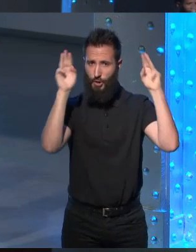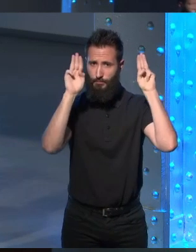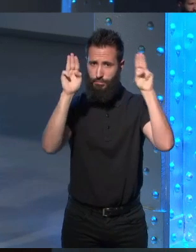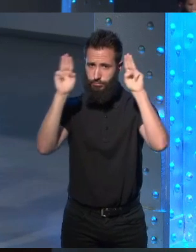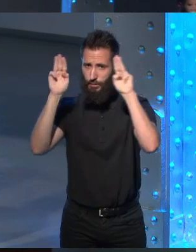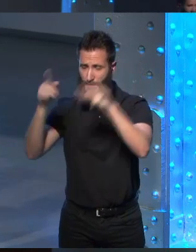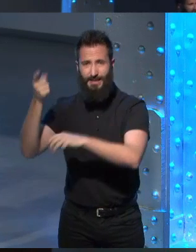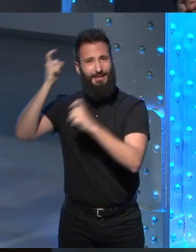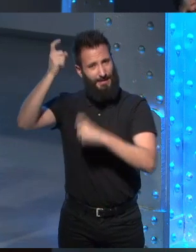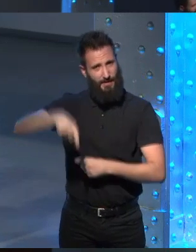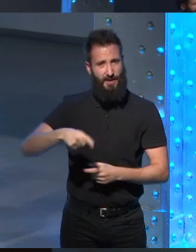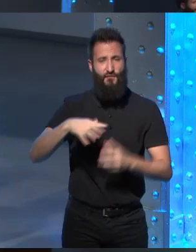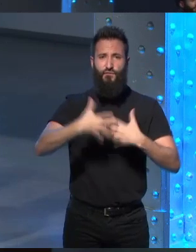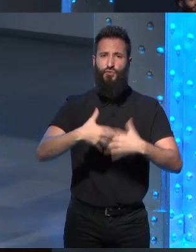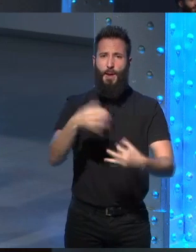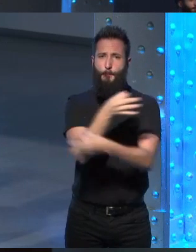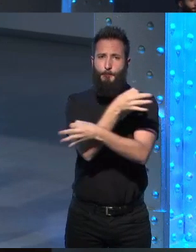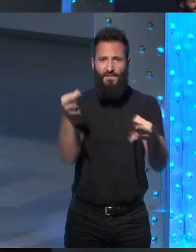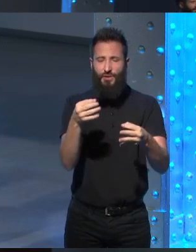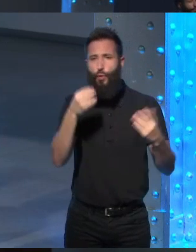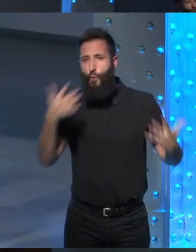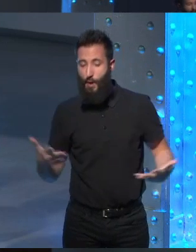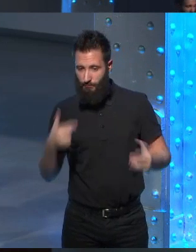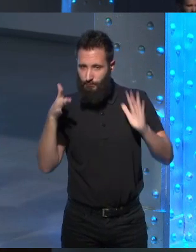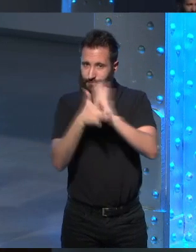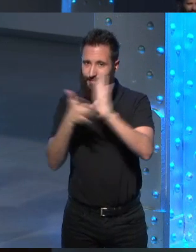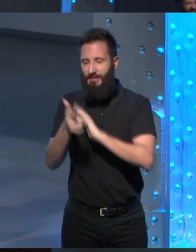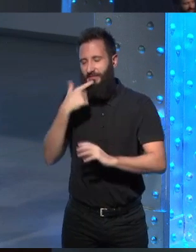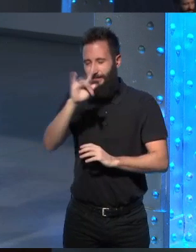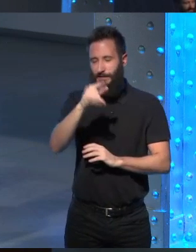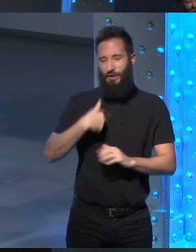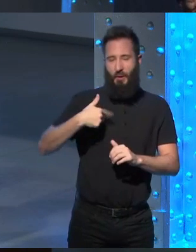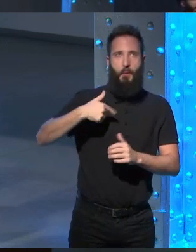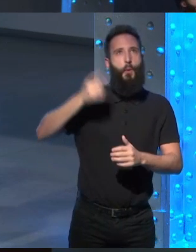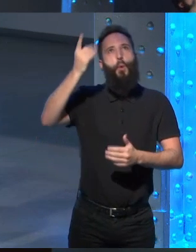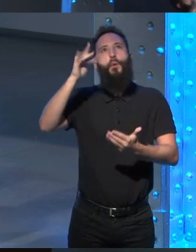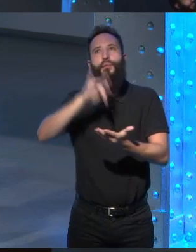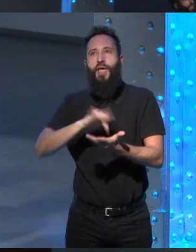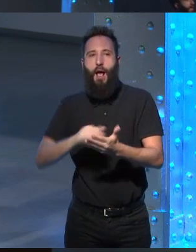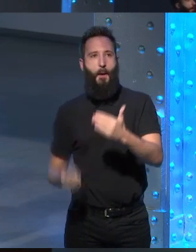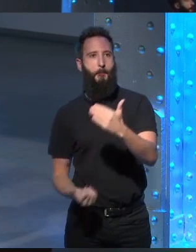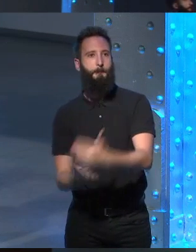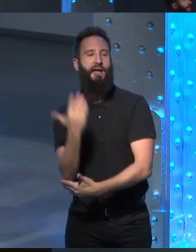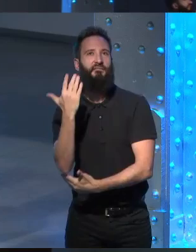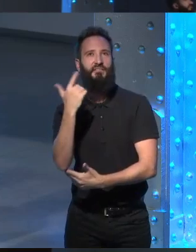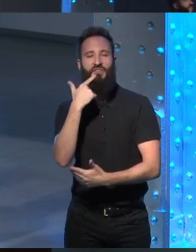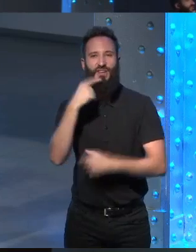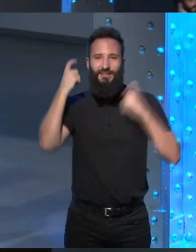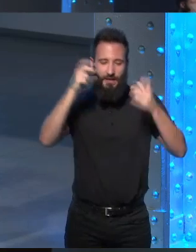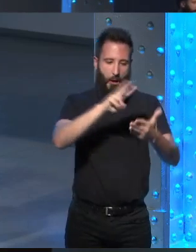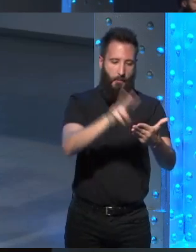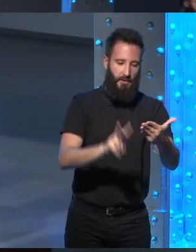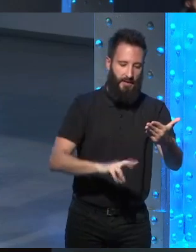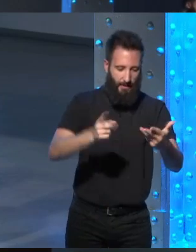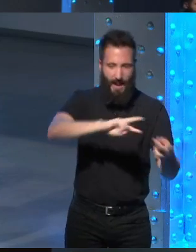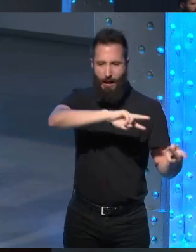que mejor funciona para explicar esto, ¿no? Sí, o sea, además, esto no es que yo me levante un día y diga, bueno, pues voy a leer y voy a intentar traducir, que